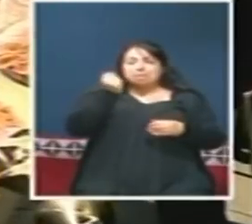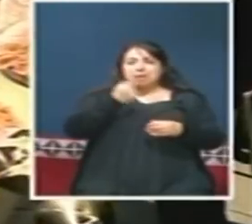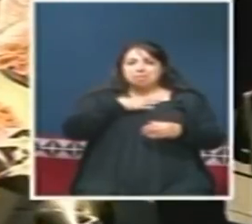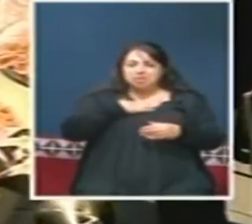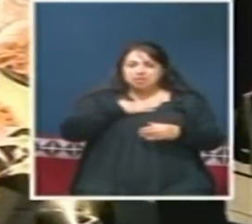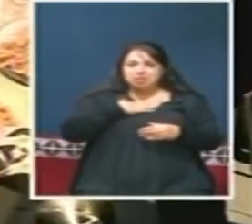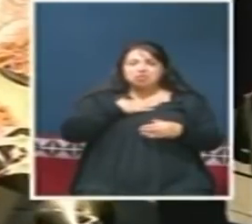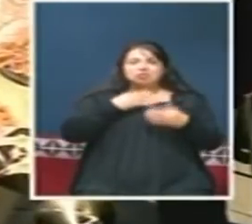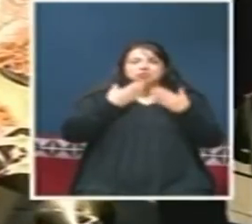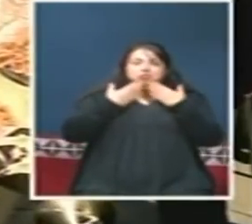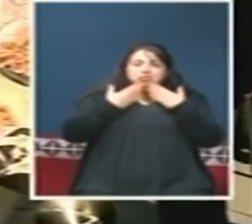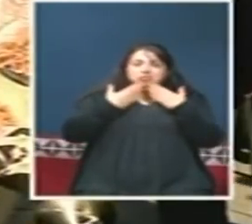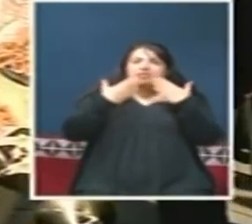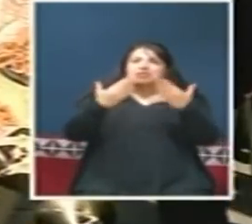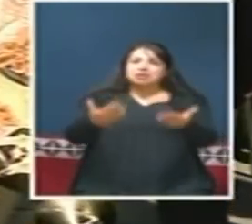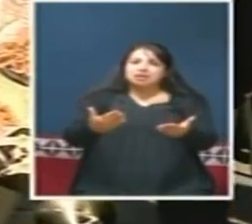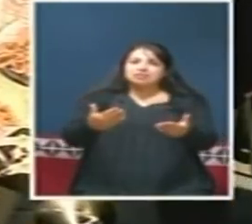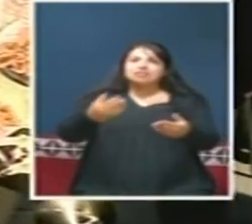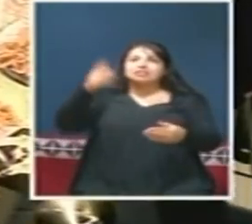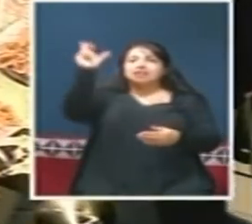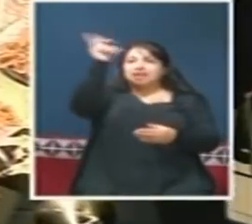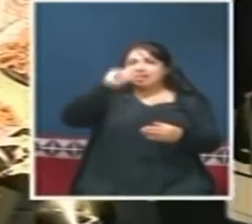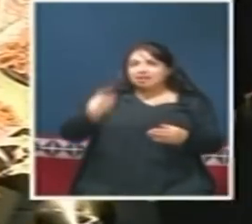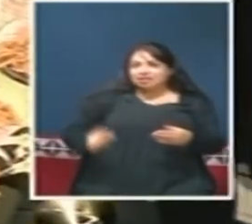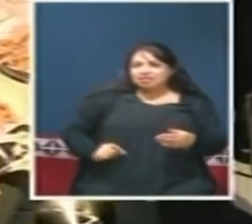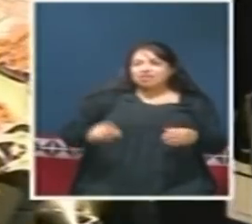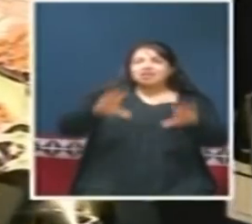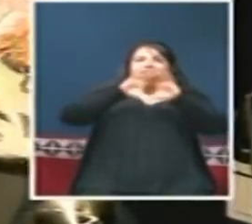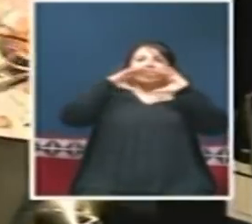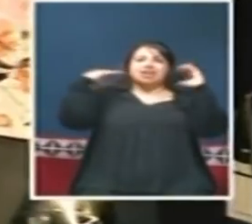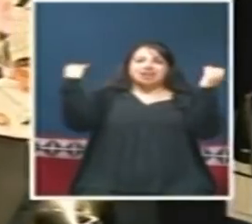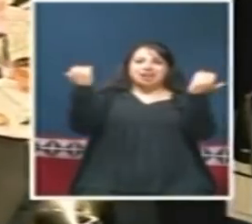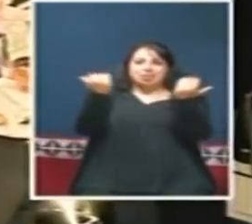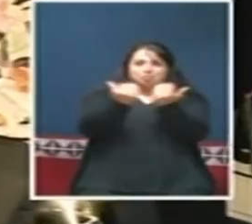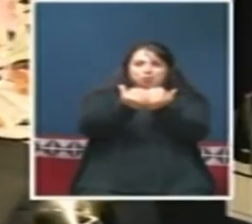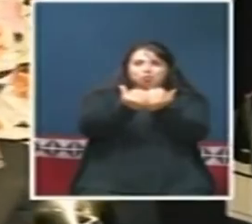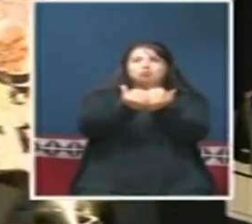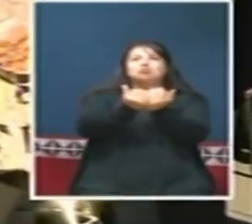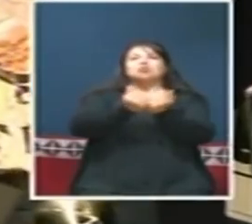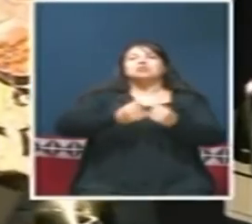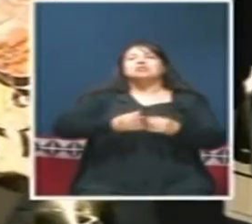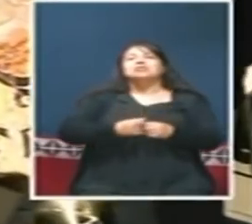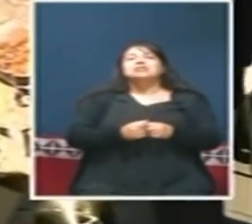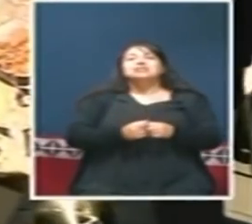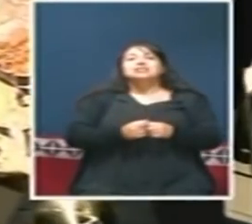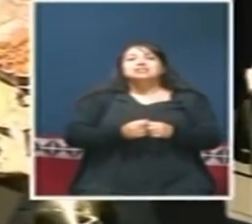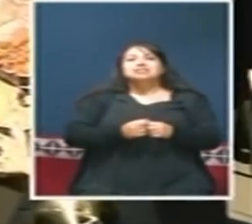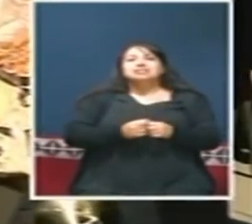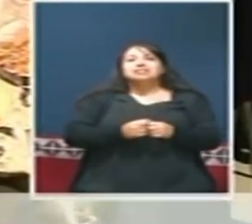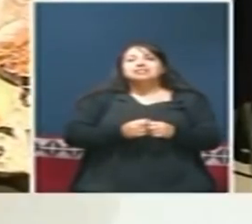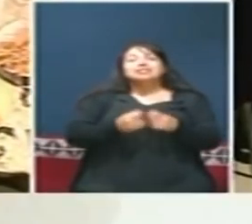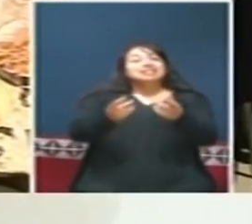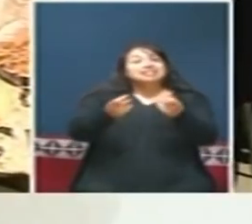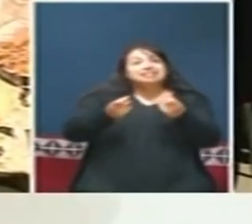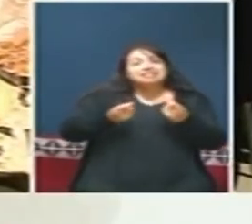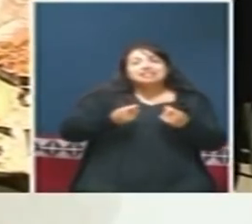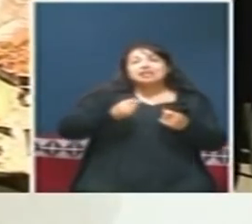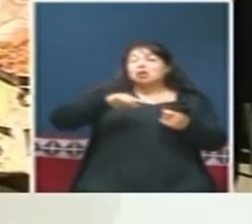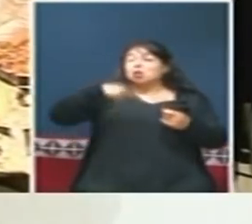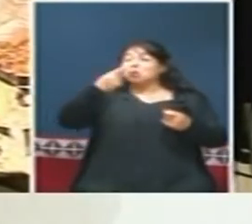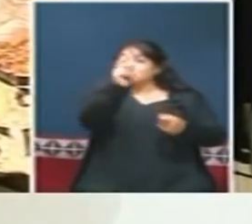Rioja, en la Argentina y en el mundo. Y se necesitan más todavía. Y que hay, sí, van a ir surgiendo